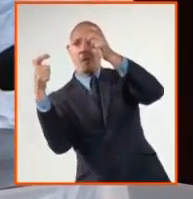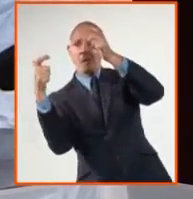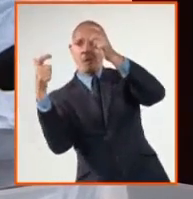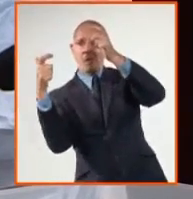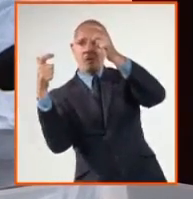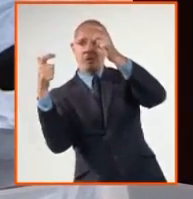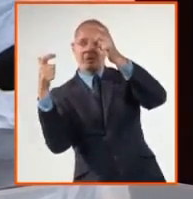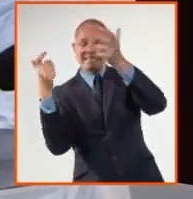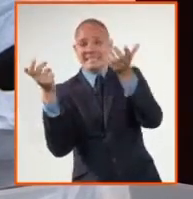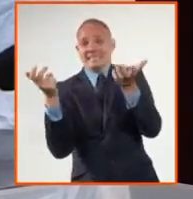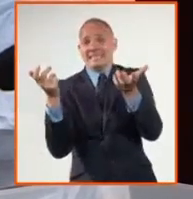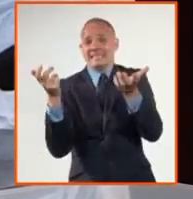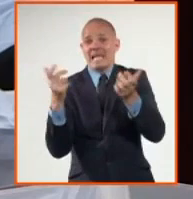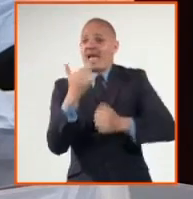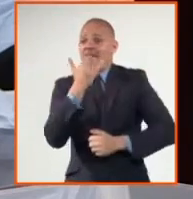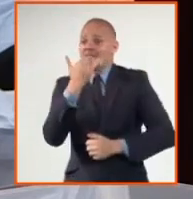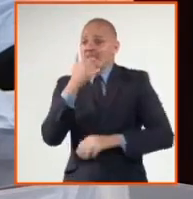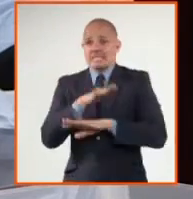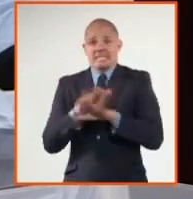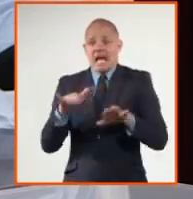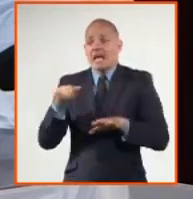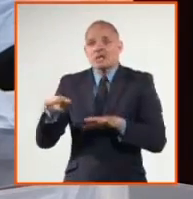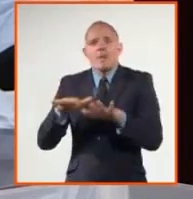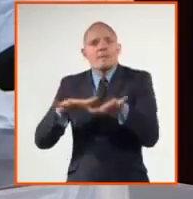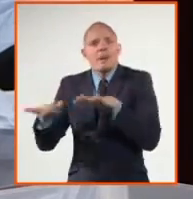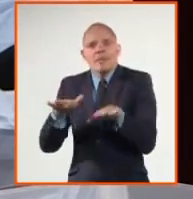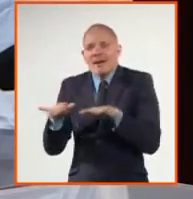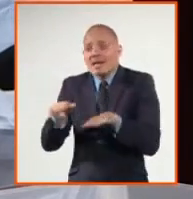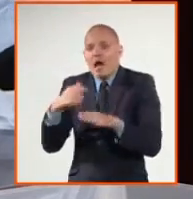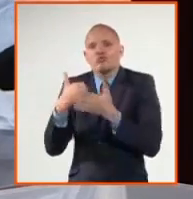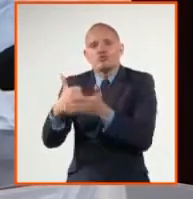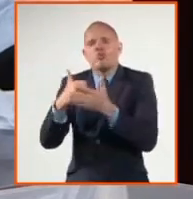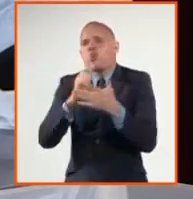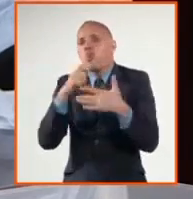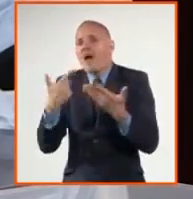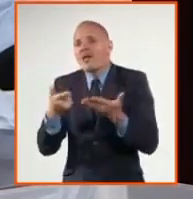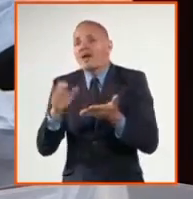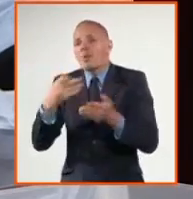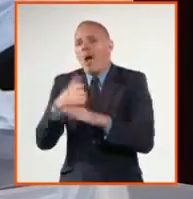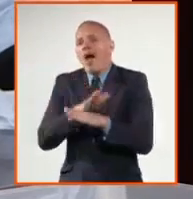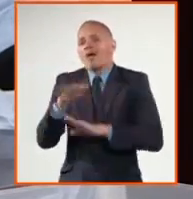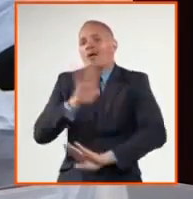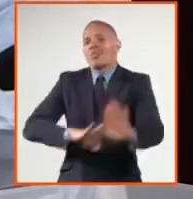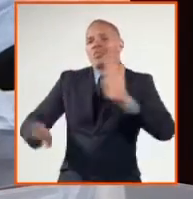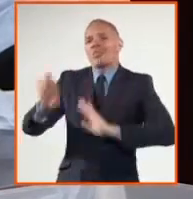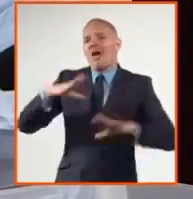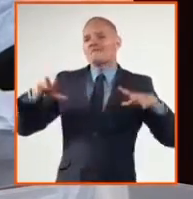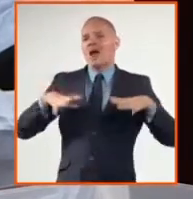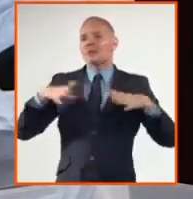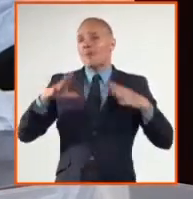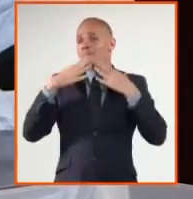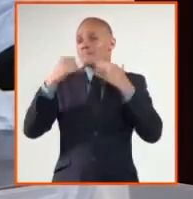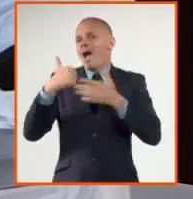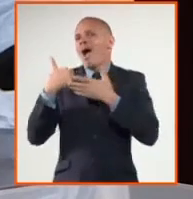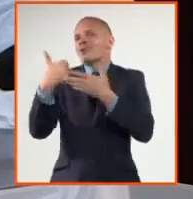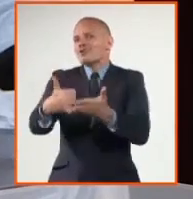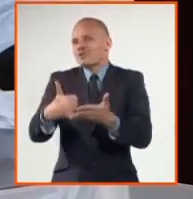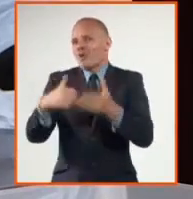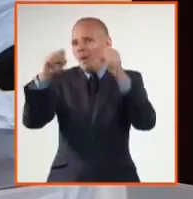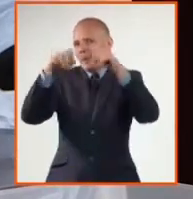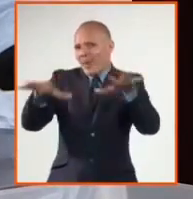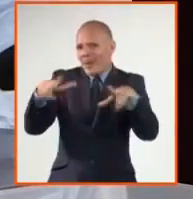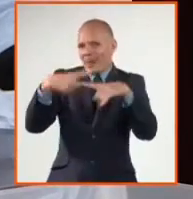enfrentar el verano y estaba como mínimo eran 230 agua porque dependía también del comportamiento